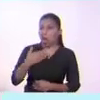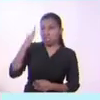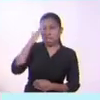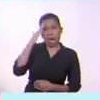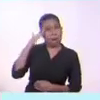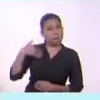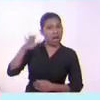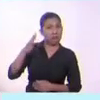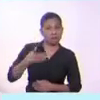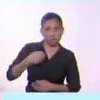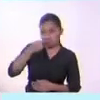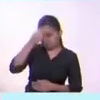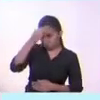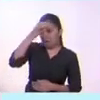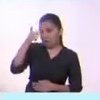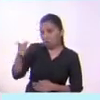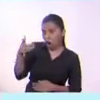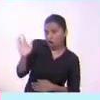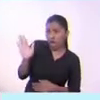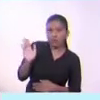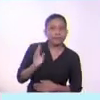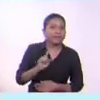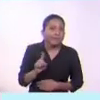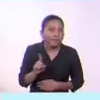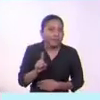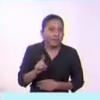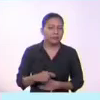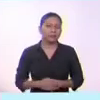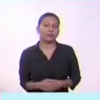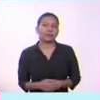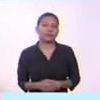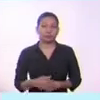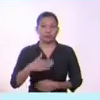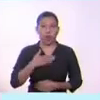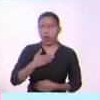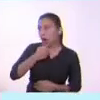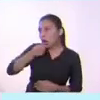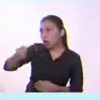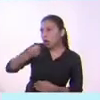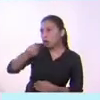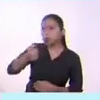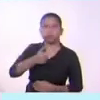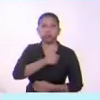tema que el propio entrevistado. Si bien es importante